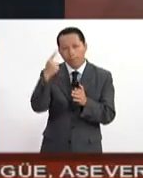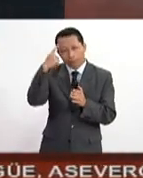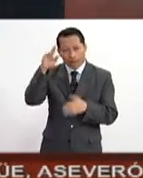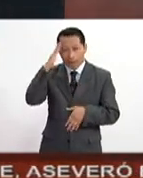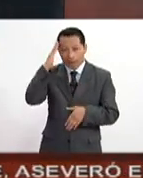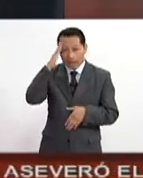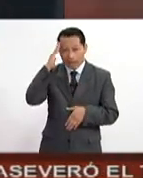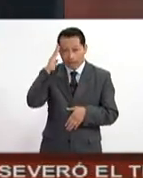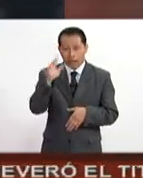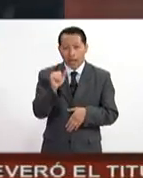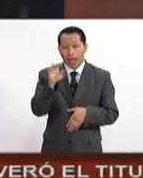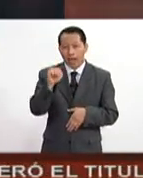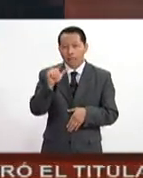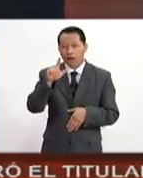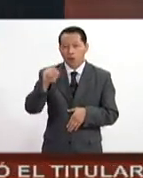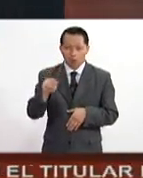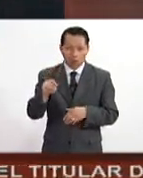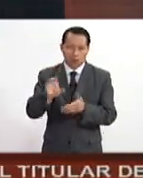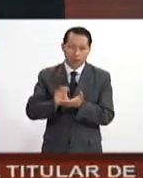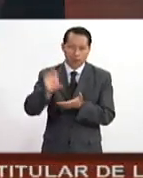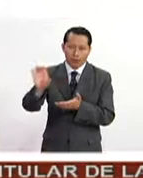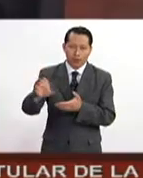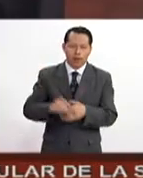ese partido, Andrés Manuel López Obrador.